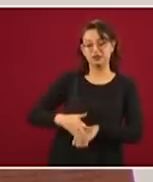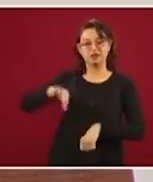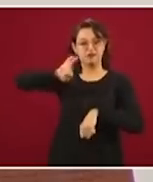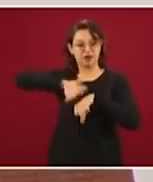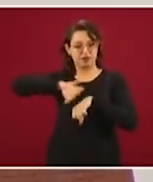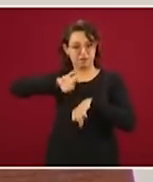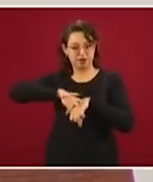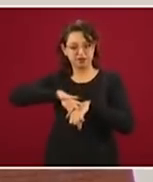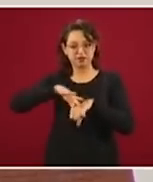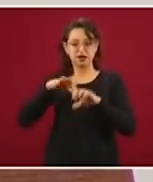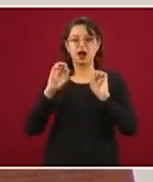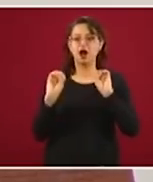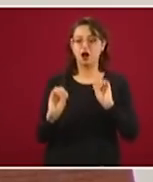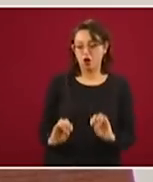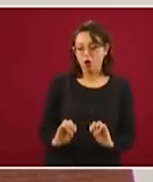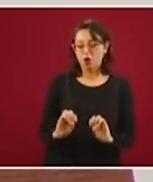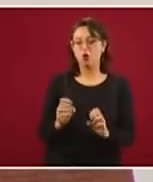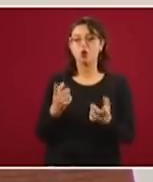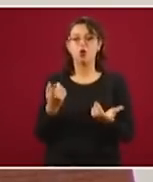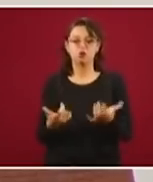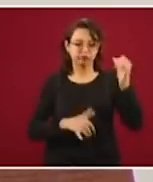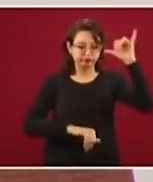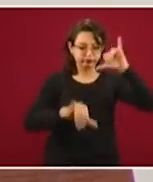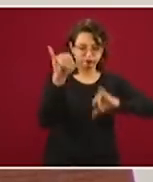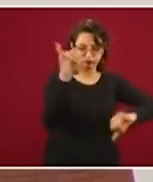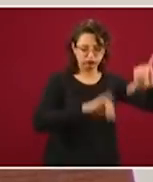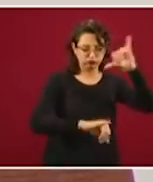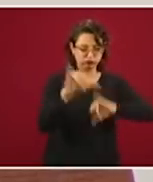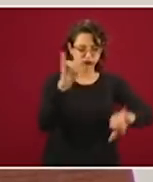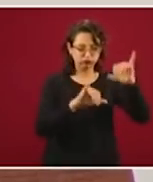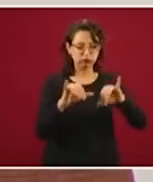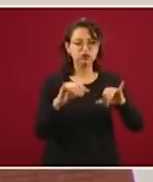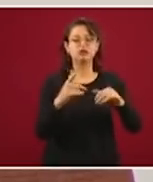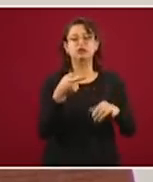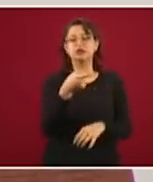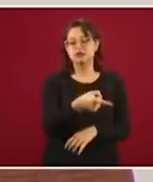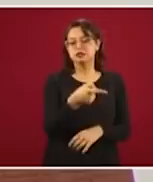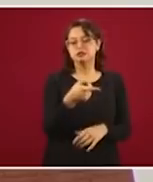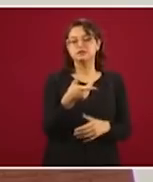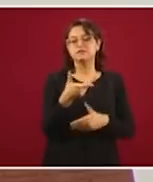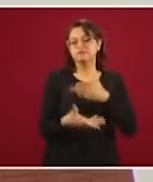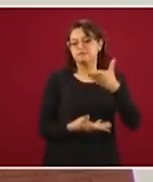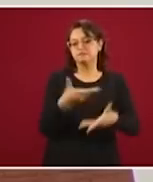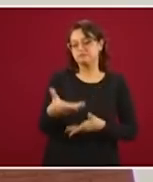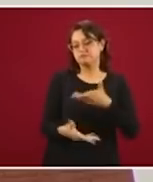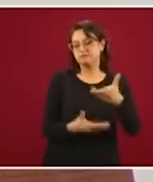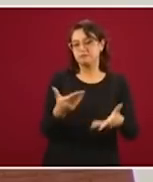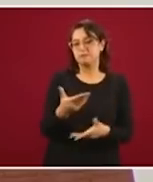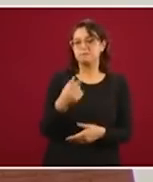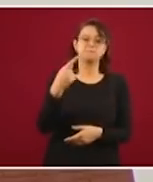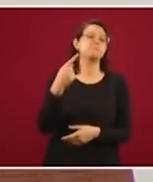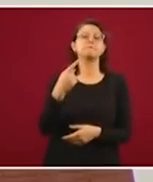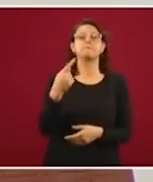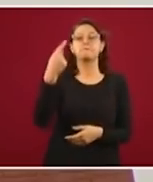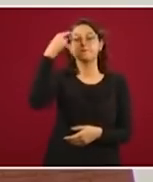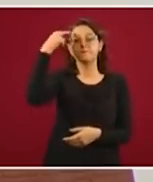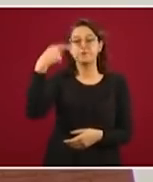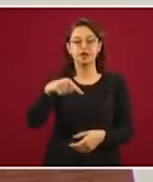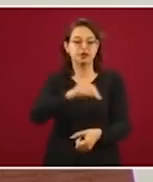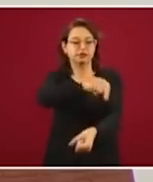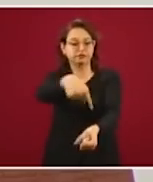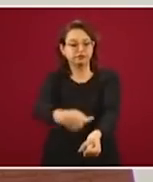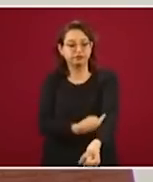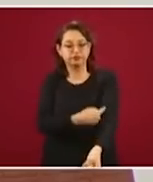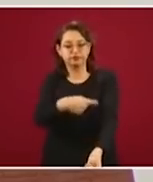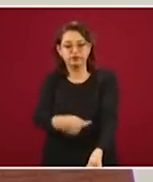hospital, o la central de mezclas, que es un servicio muy específico para que en las soluciones